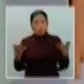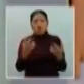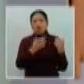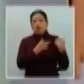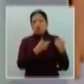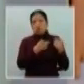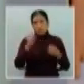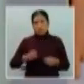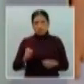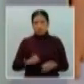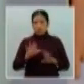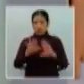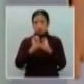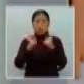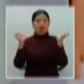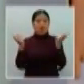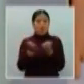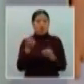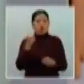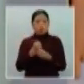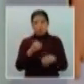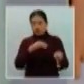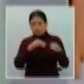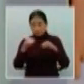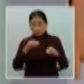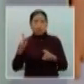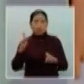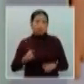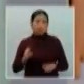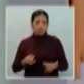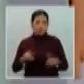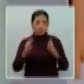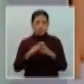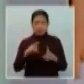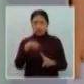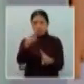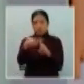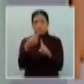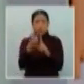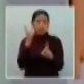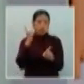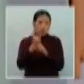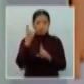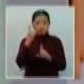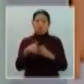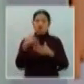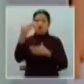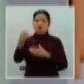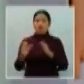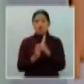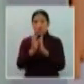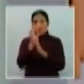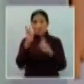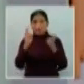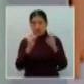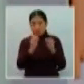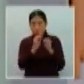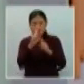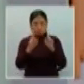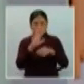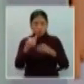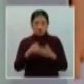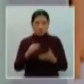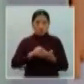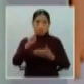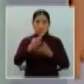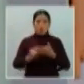un equipo que tiene que trabajar, pues, de la manera más eficiente y efectiva para que este censo de población y vivienda del 23 de